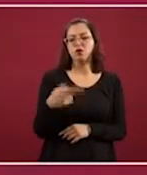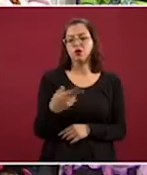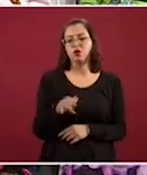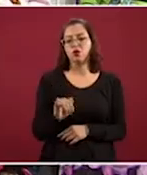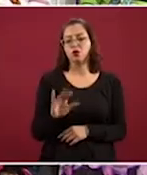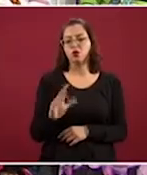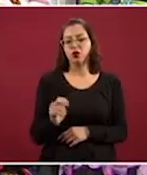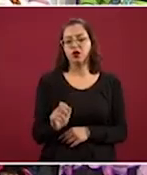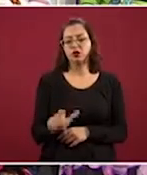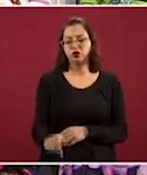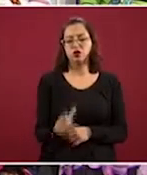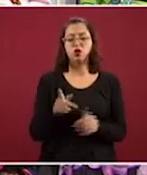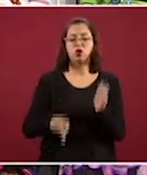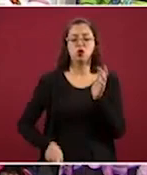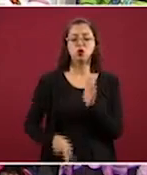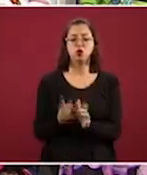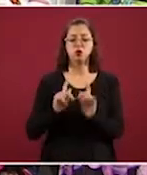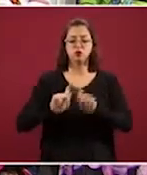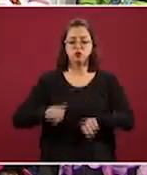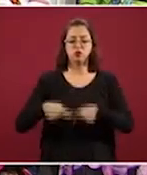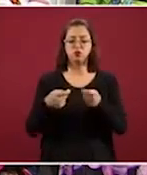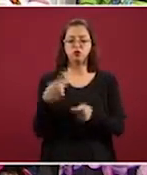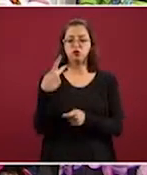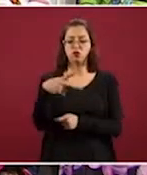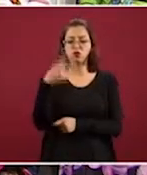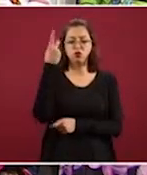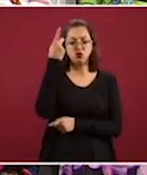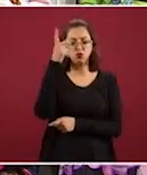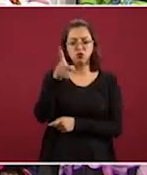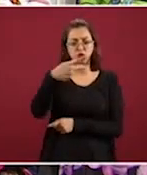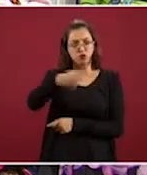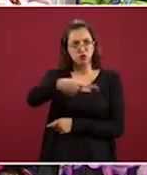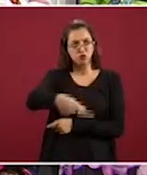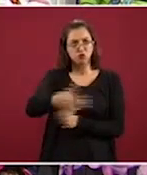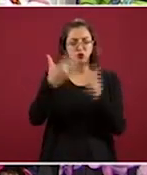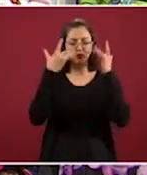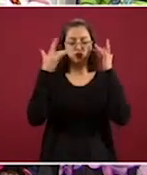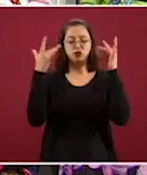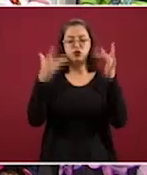obtuviera el título de propiedad de su lugar sagrado,